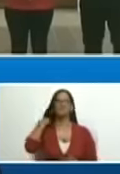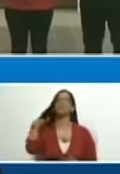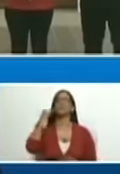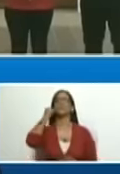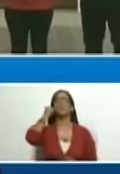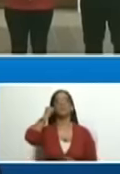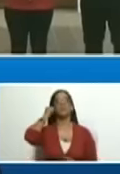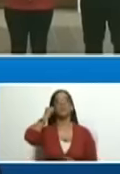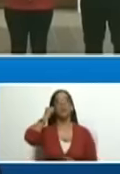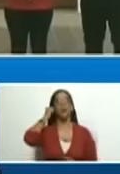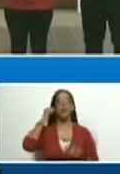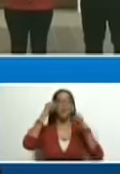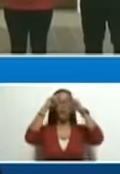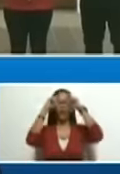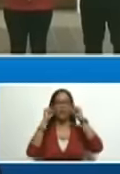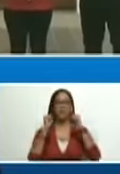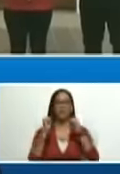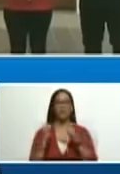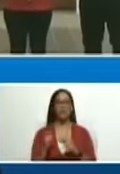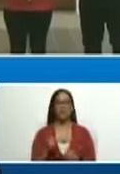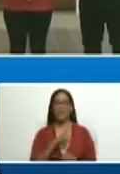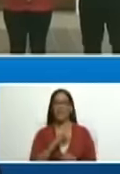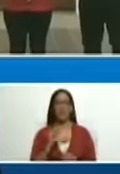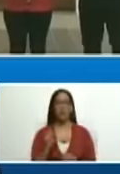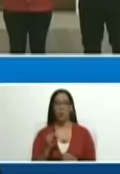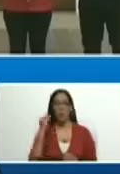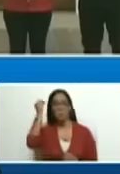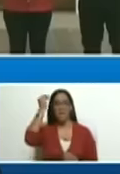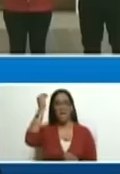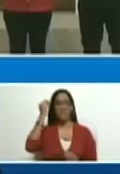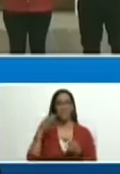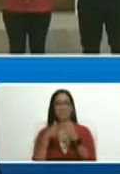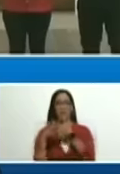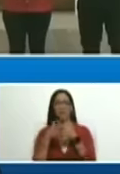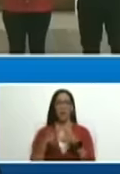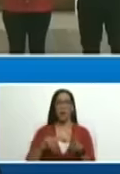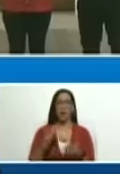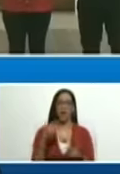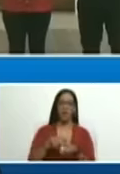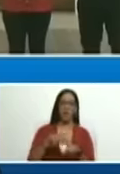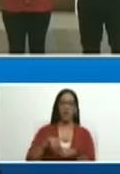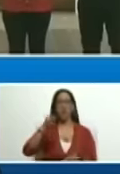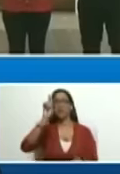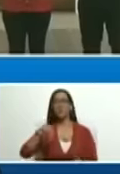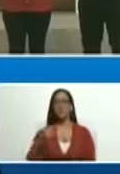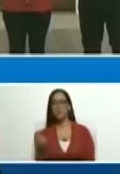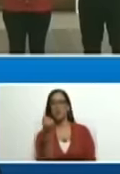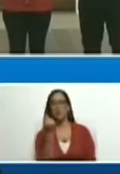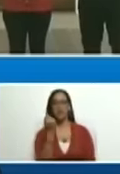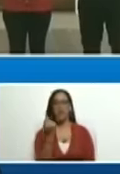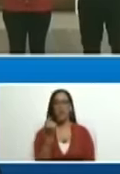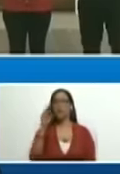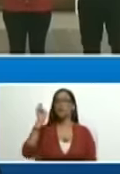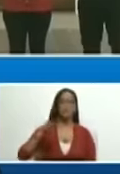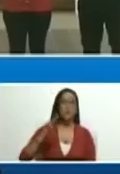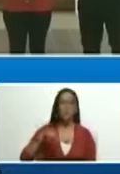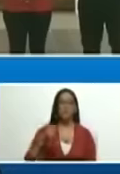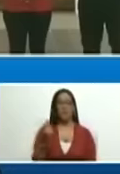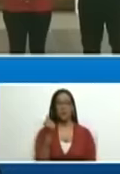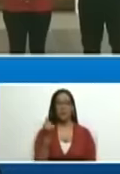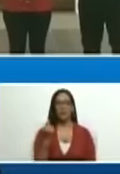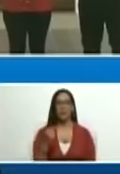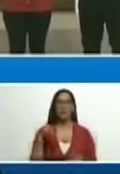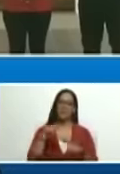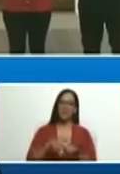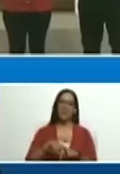profesionalismo. Que no se cree el imperialismo que nos puede chantajear nunca ni jamás. Nunca jamás